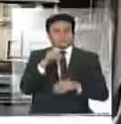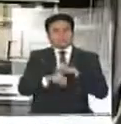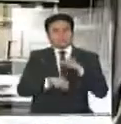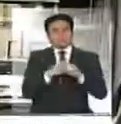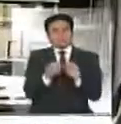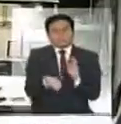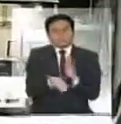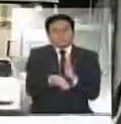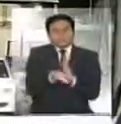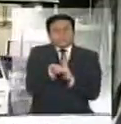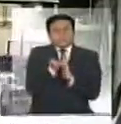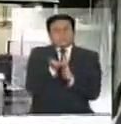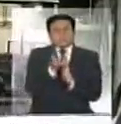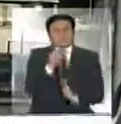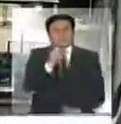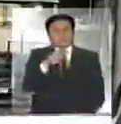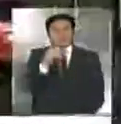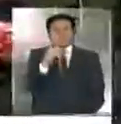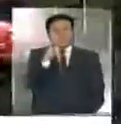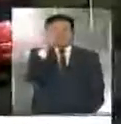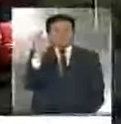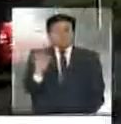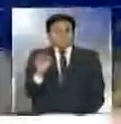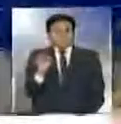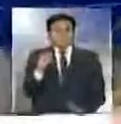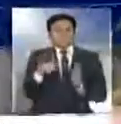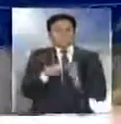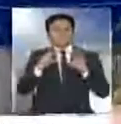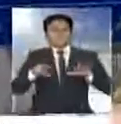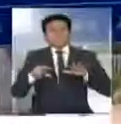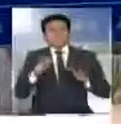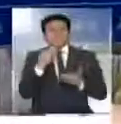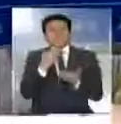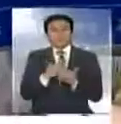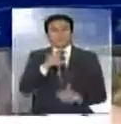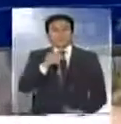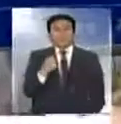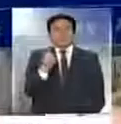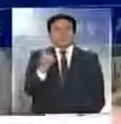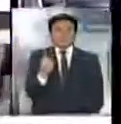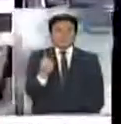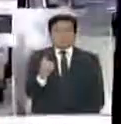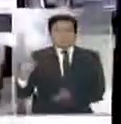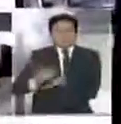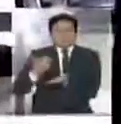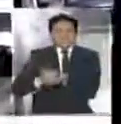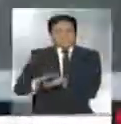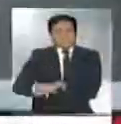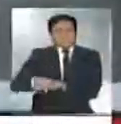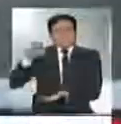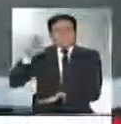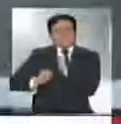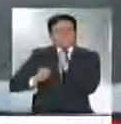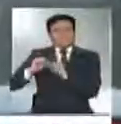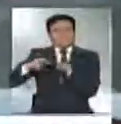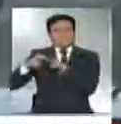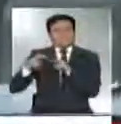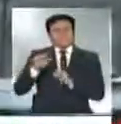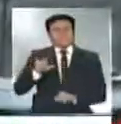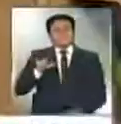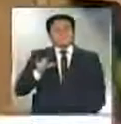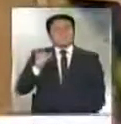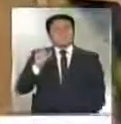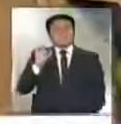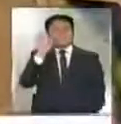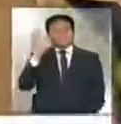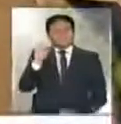tarifas fueron reajustadas en un 6.4% y en el 2018 fue de 5.1% y las ganancias aumentaron en un